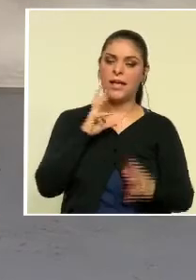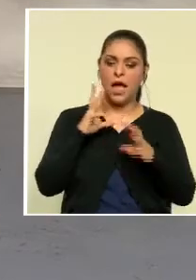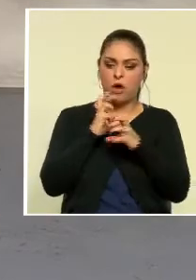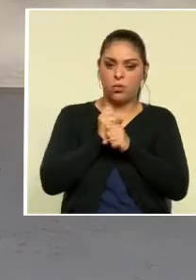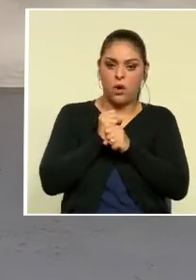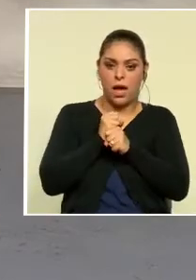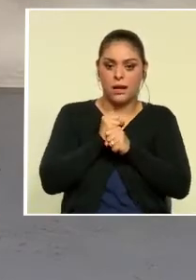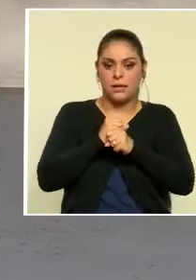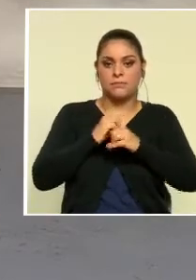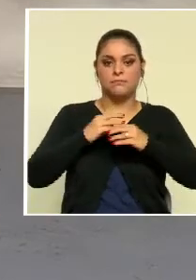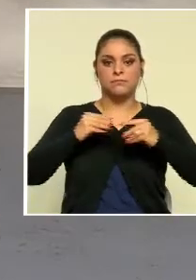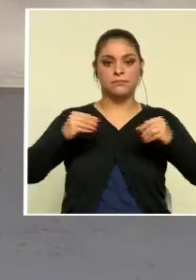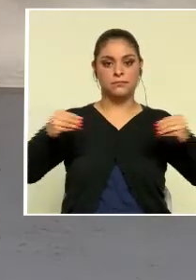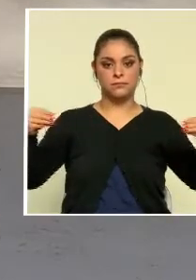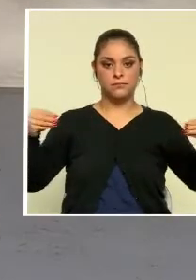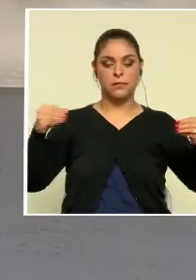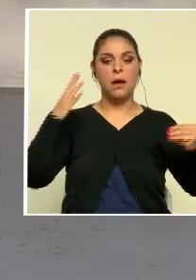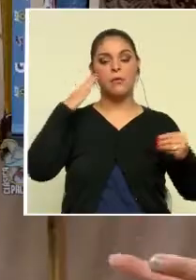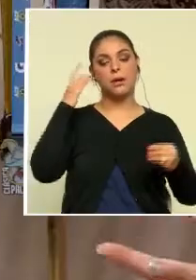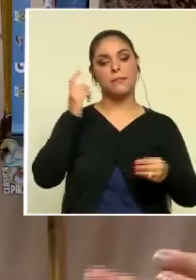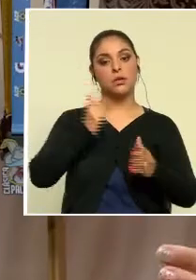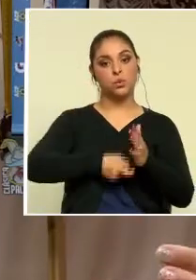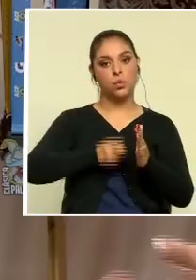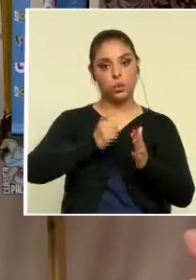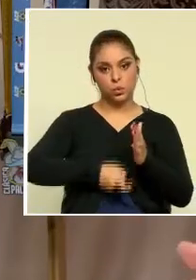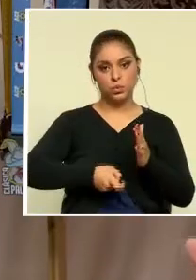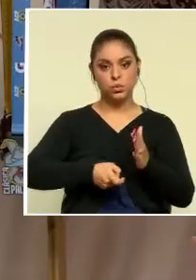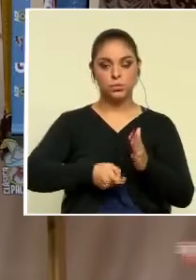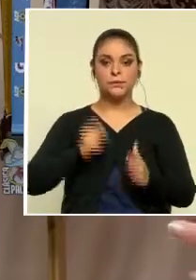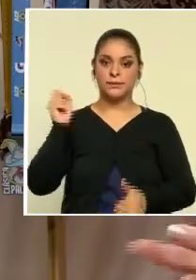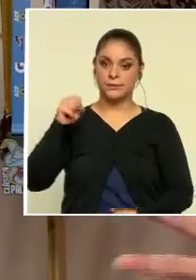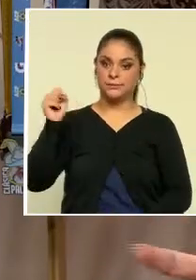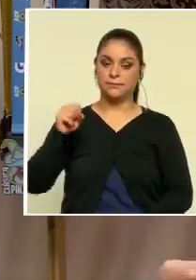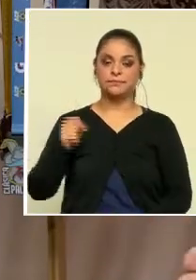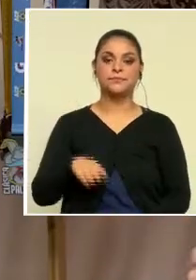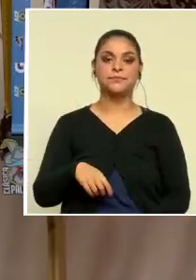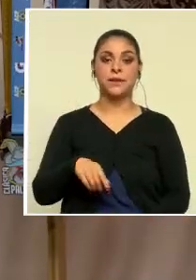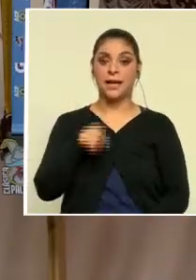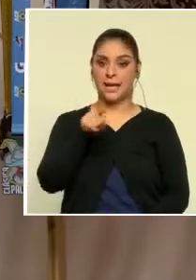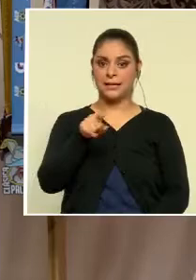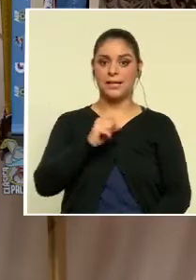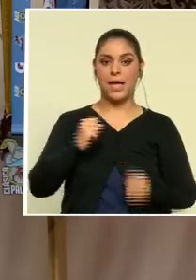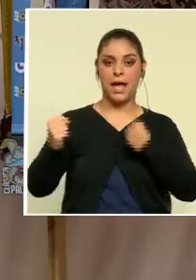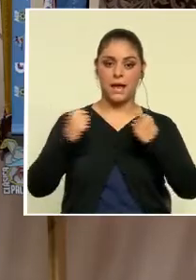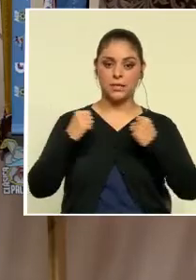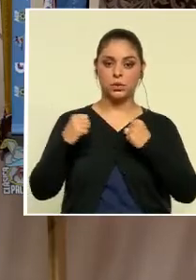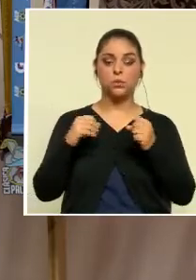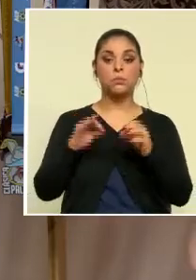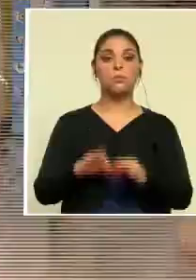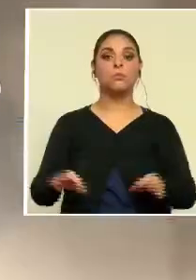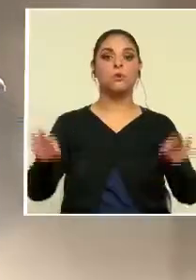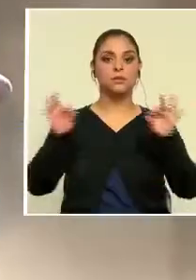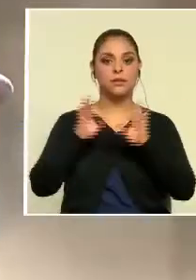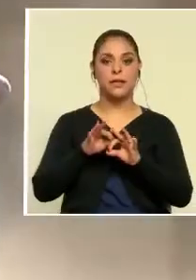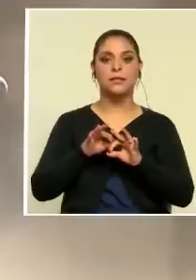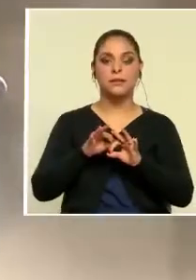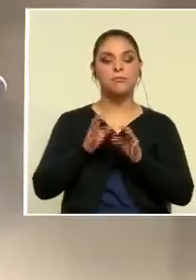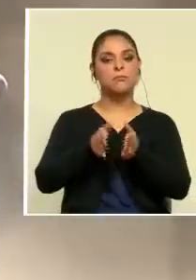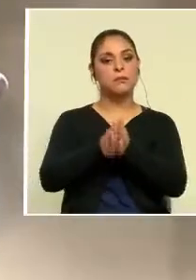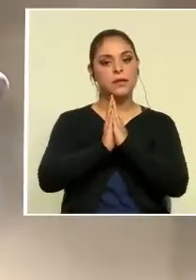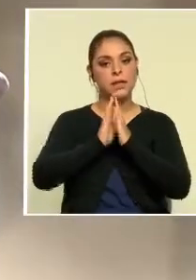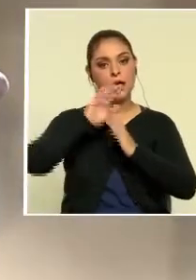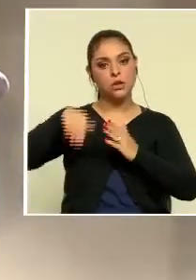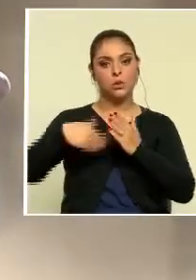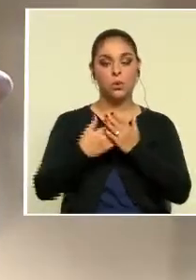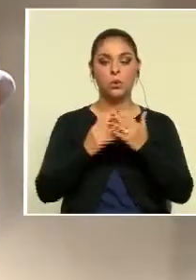y de saludar porque son maduros ajá verdad porque son más duros este es un ejercicio muy importante que le vamos a pedir a todos